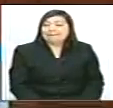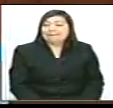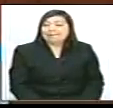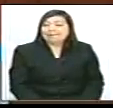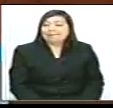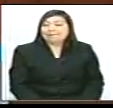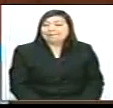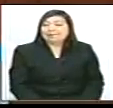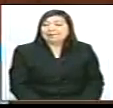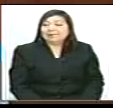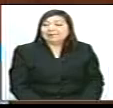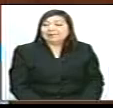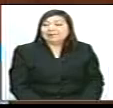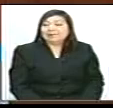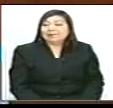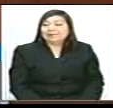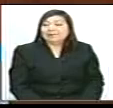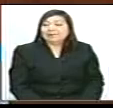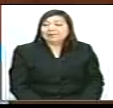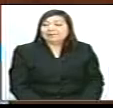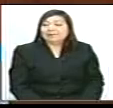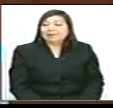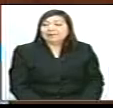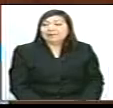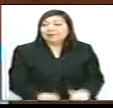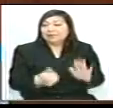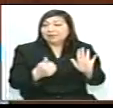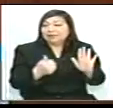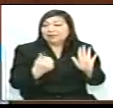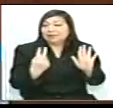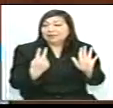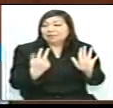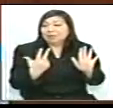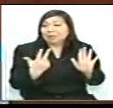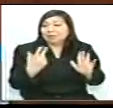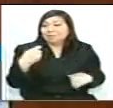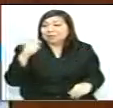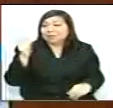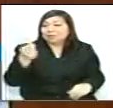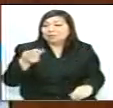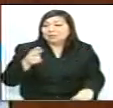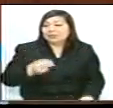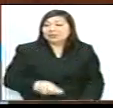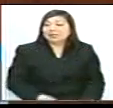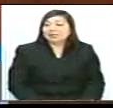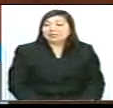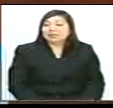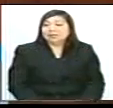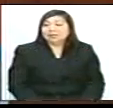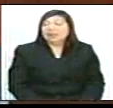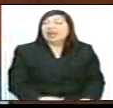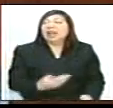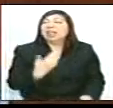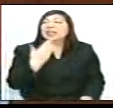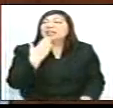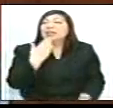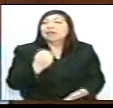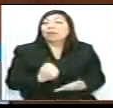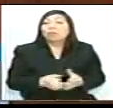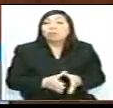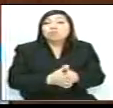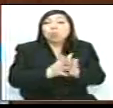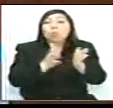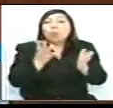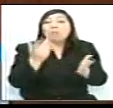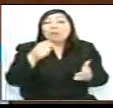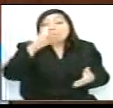Para que concluya, congresista. 6, 7, 8%. Gracias al boom de la